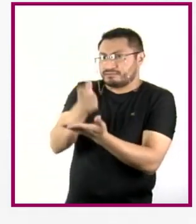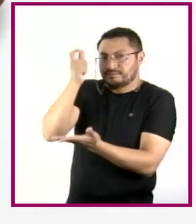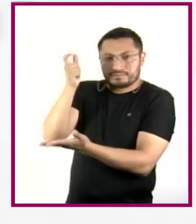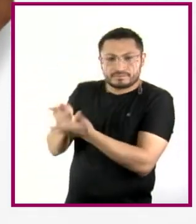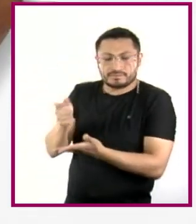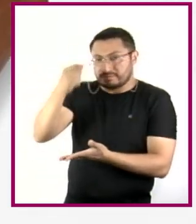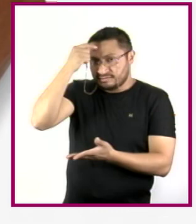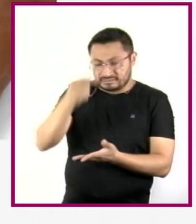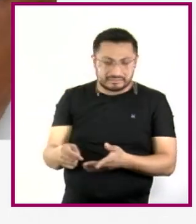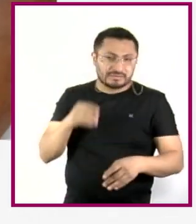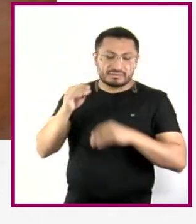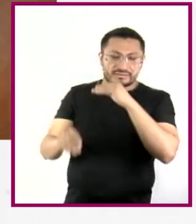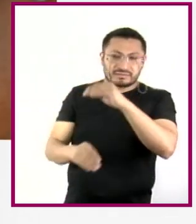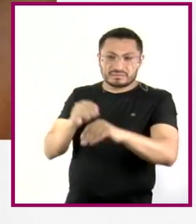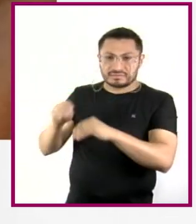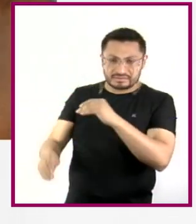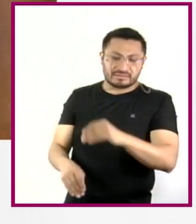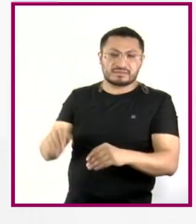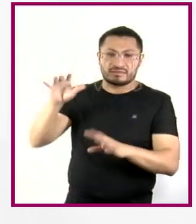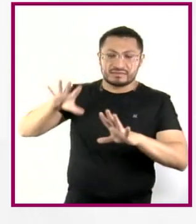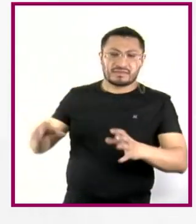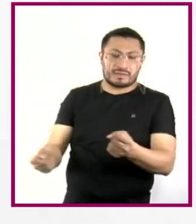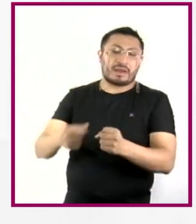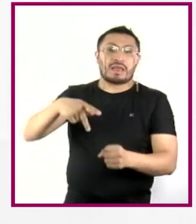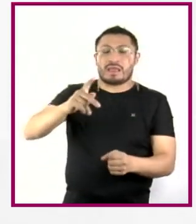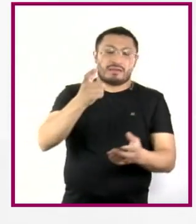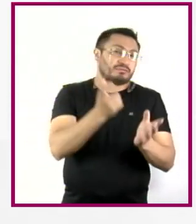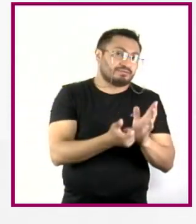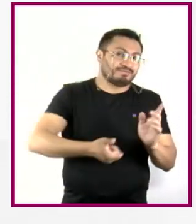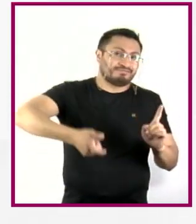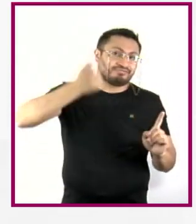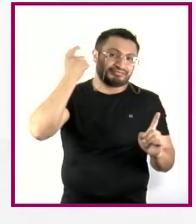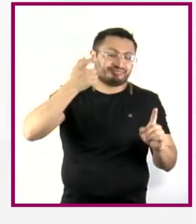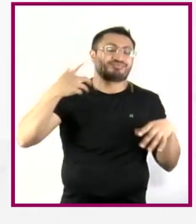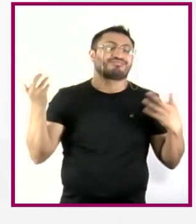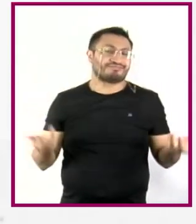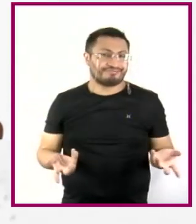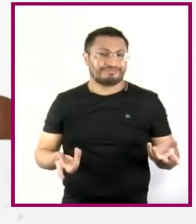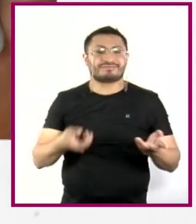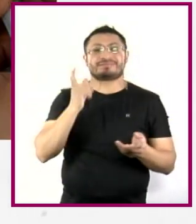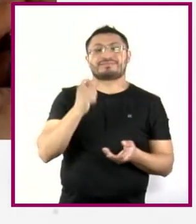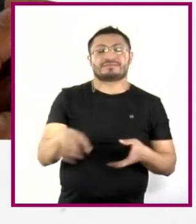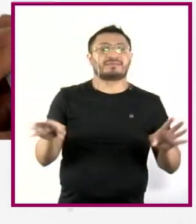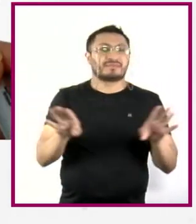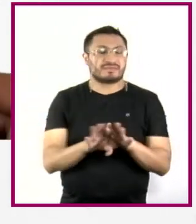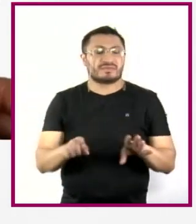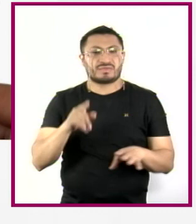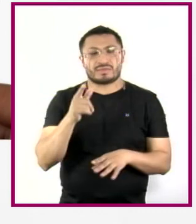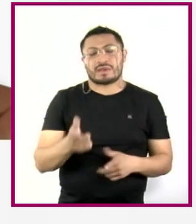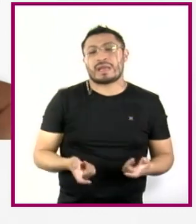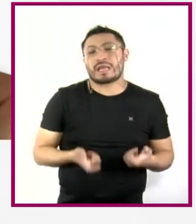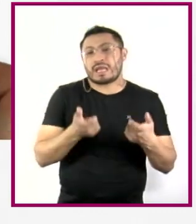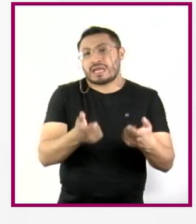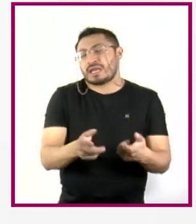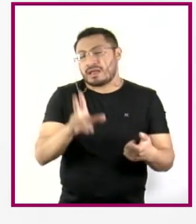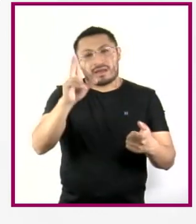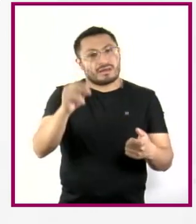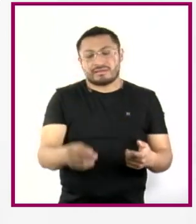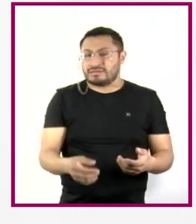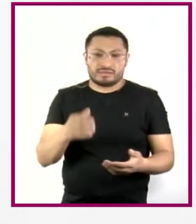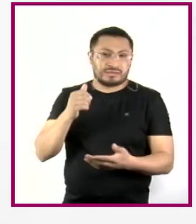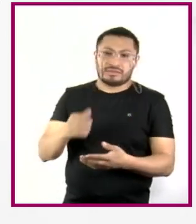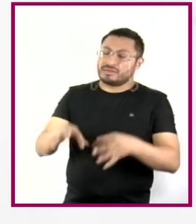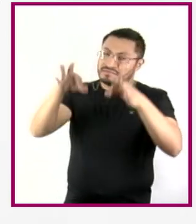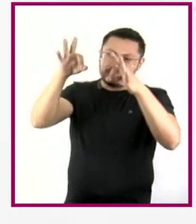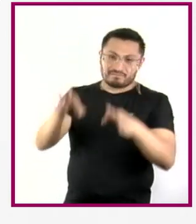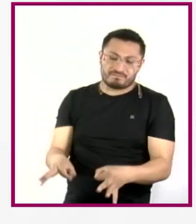para reparar el daño, y siempre va a ser más caro. Es decir, que desde un punto de vista estrictamente económico no compensa reparar el